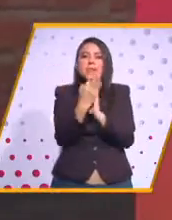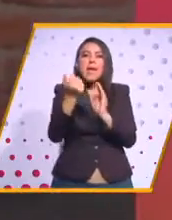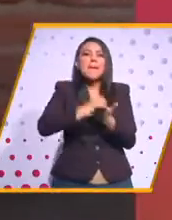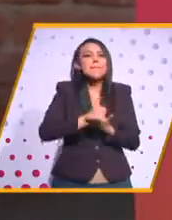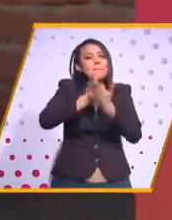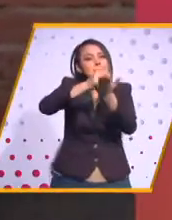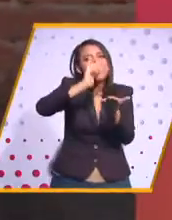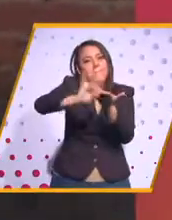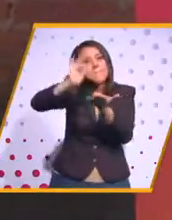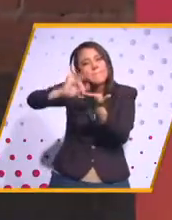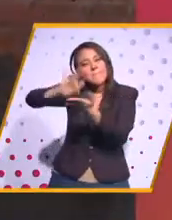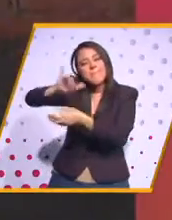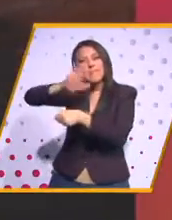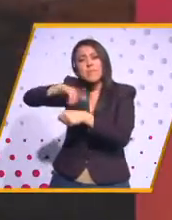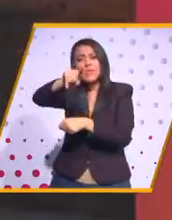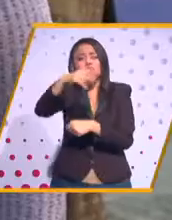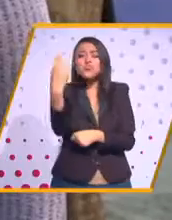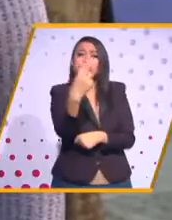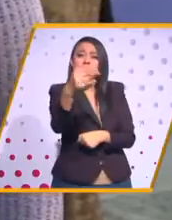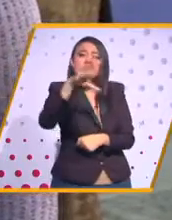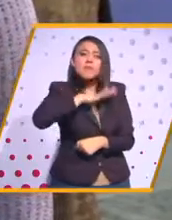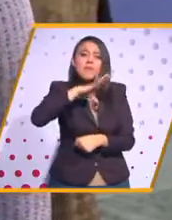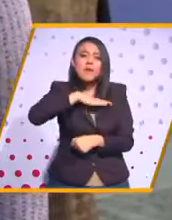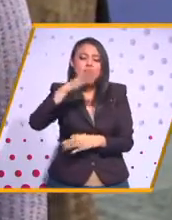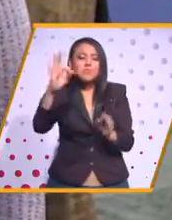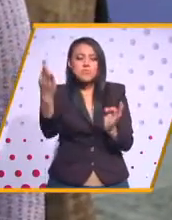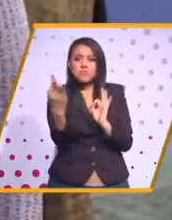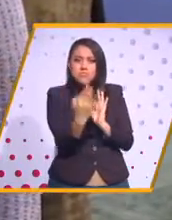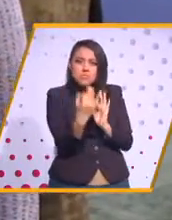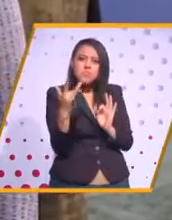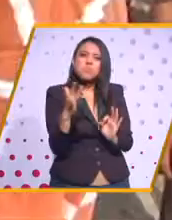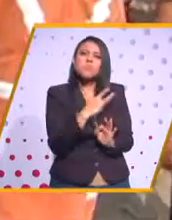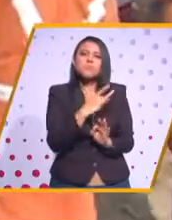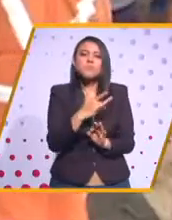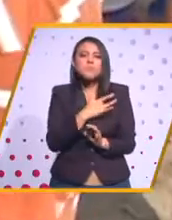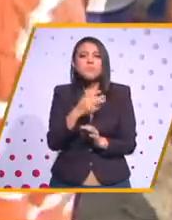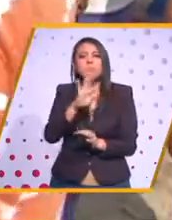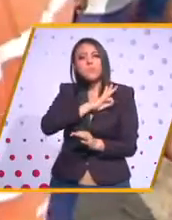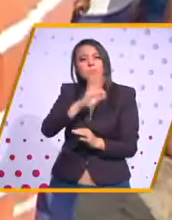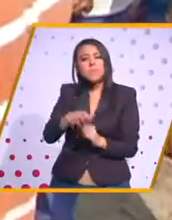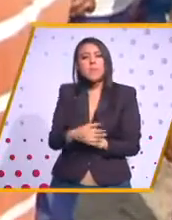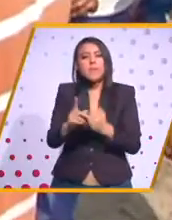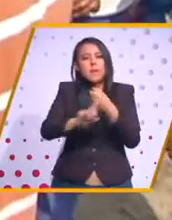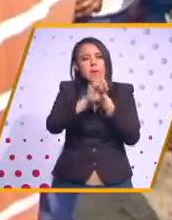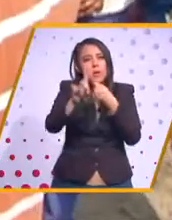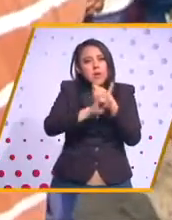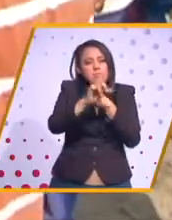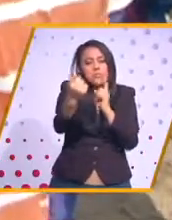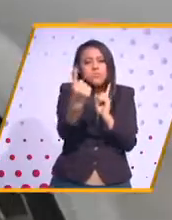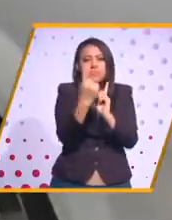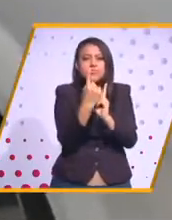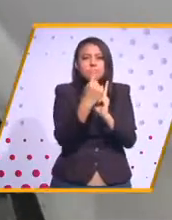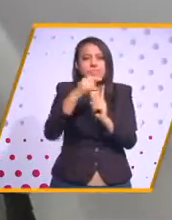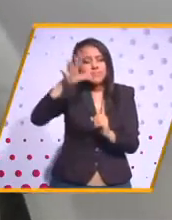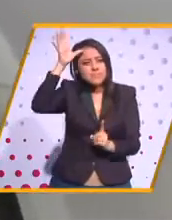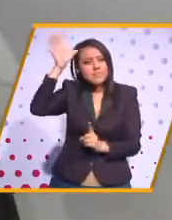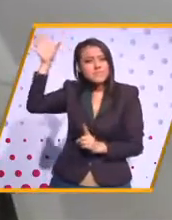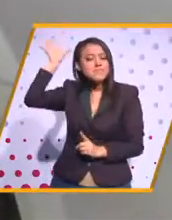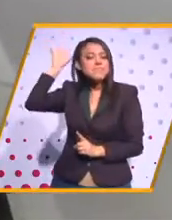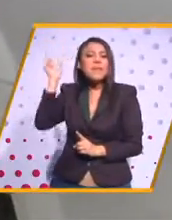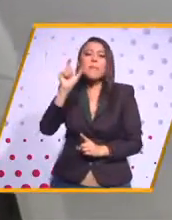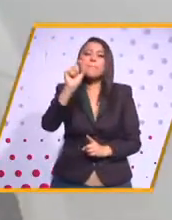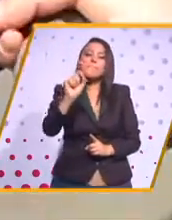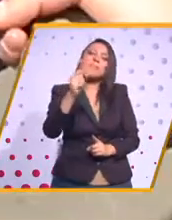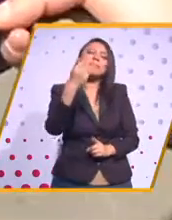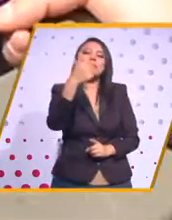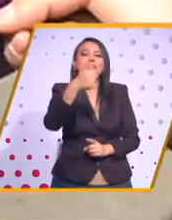puede acercarse con sus necesidades a las televisoras locales de Azteca. En A Quien Corresponda celebramos 26 años